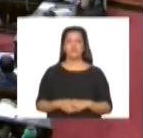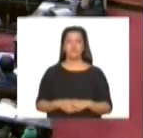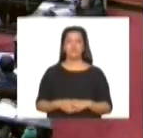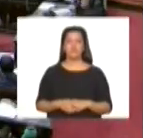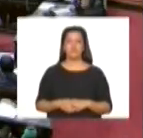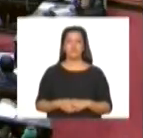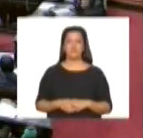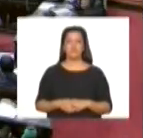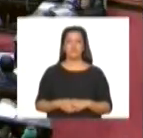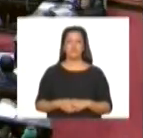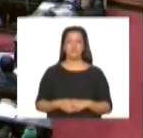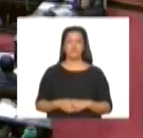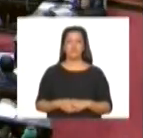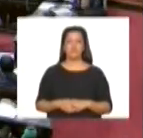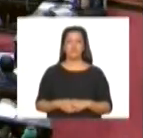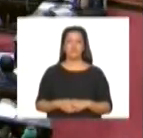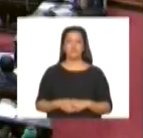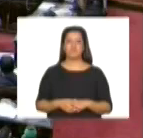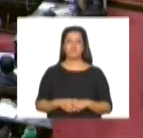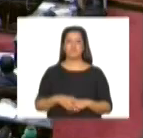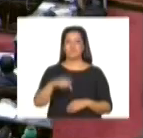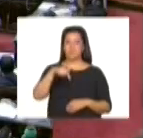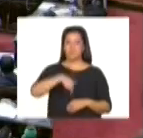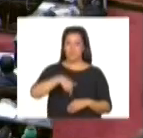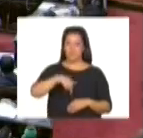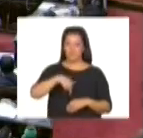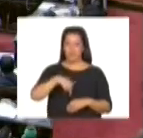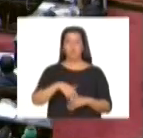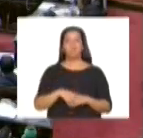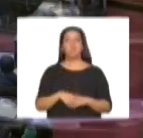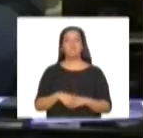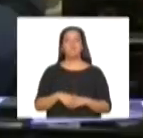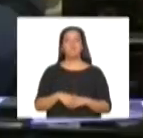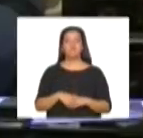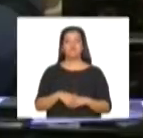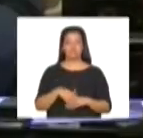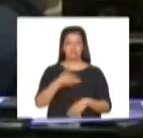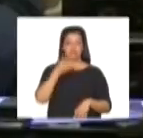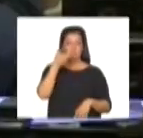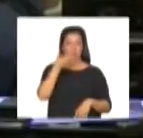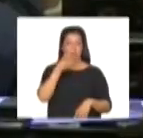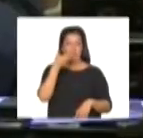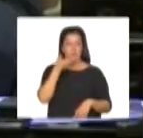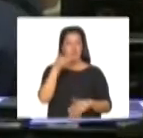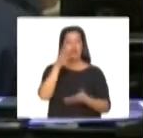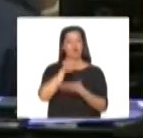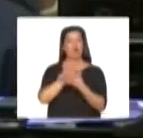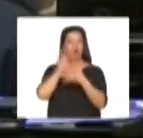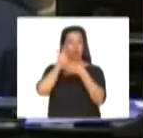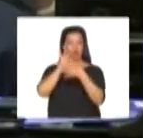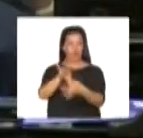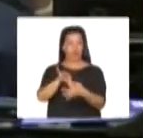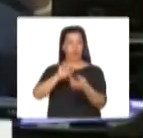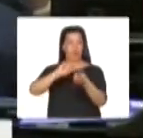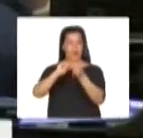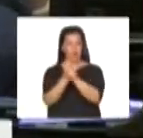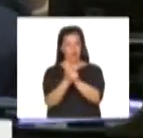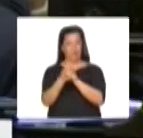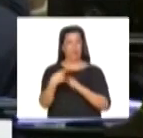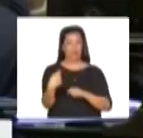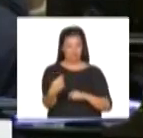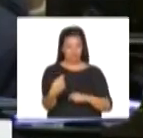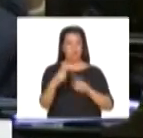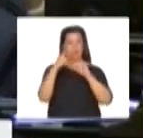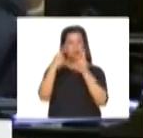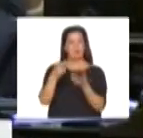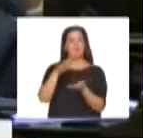mostrar que todo eso que se vio en estos días es parte del pasado, que esto es. El tema es la oposición. Como decía Maradona,